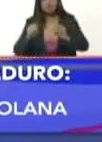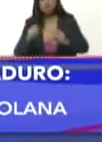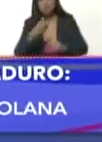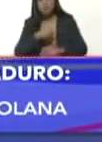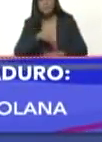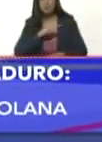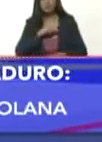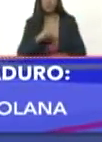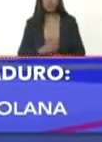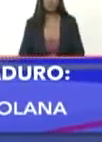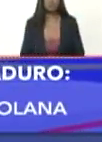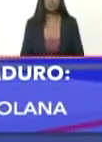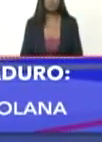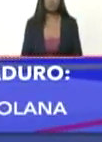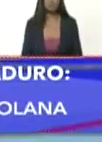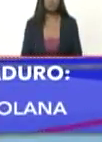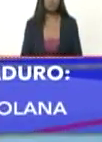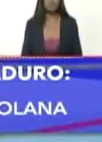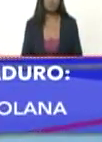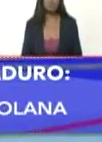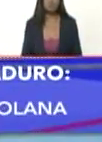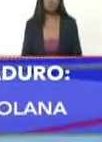Español.